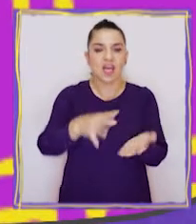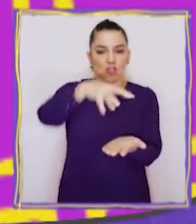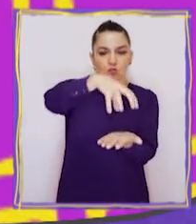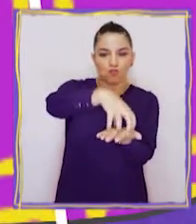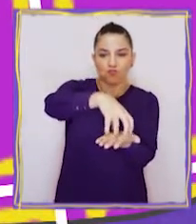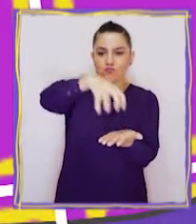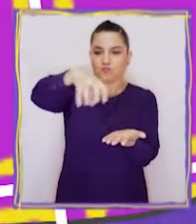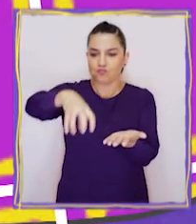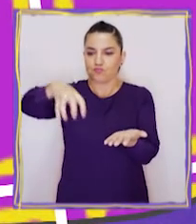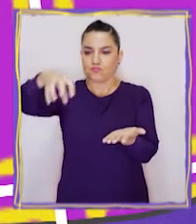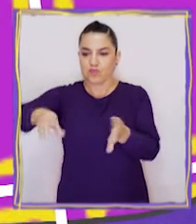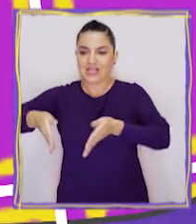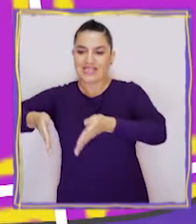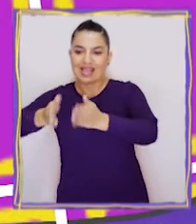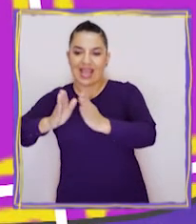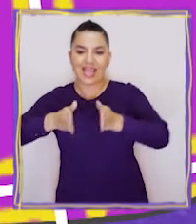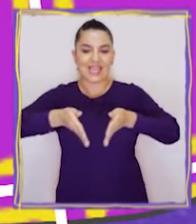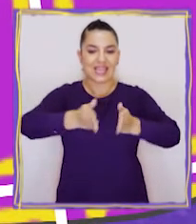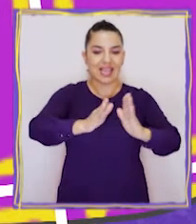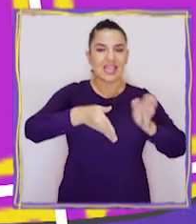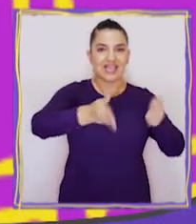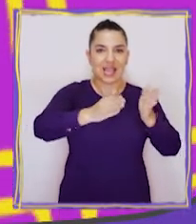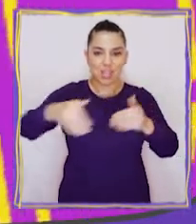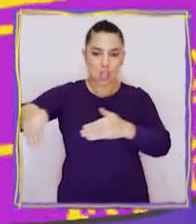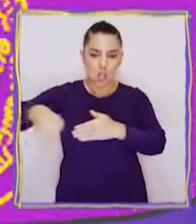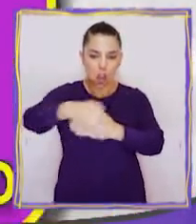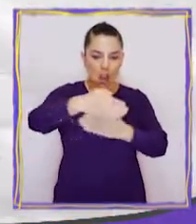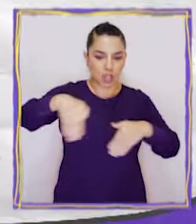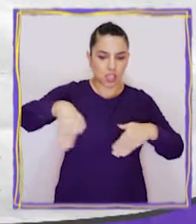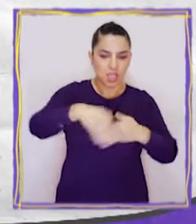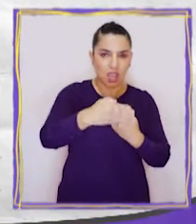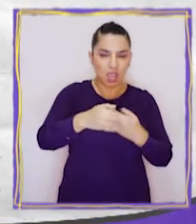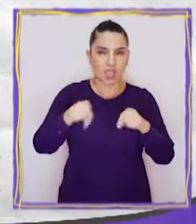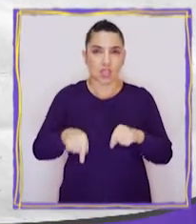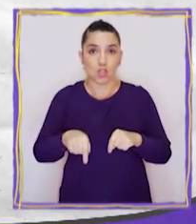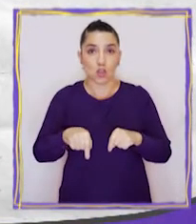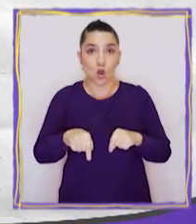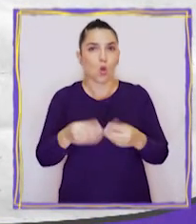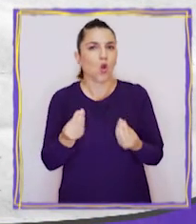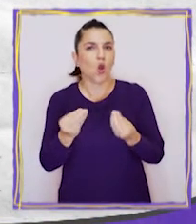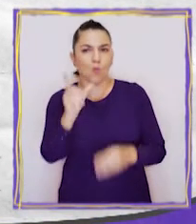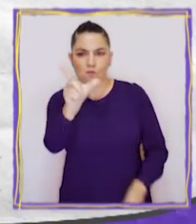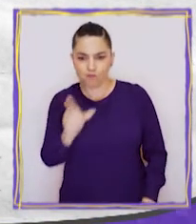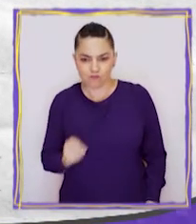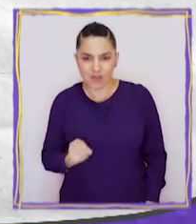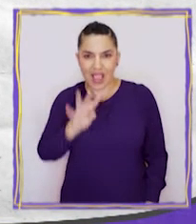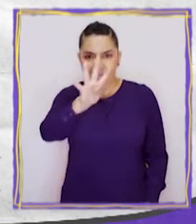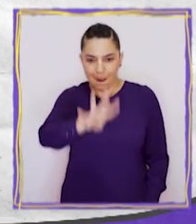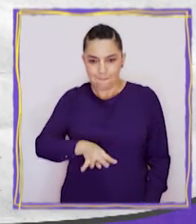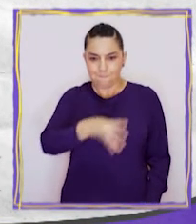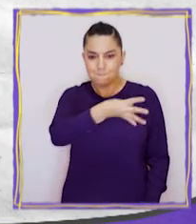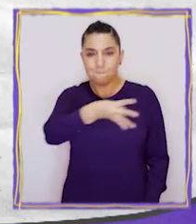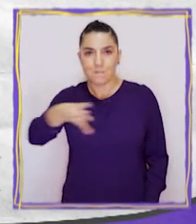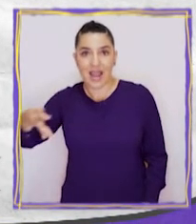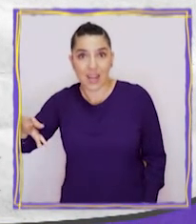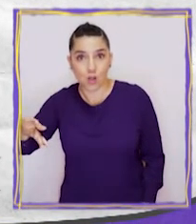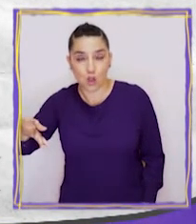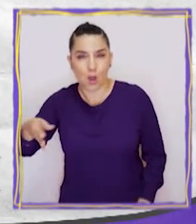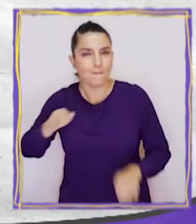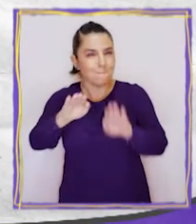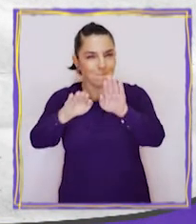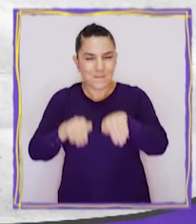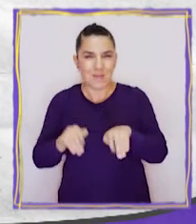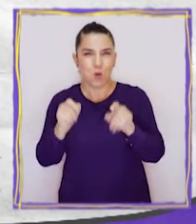en manzanas separadas por calles. Este tipo de plano se llama plano ortogonal o damero y